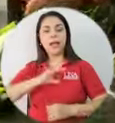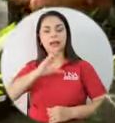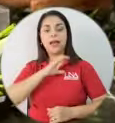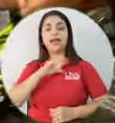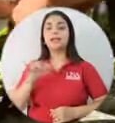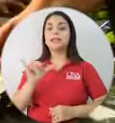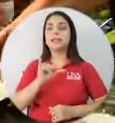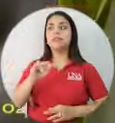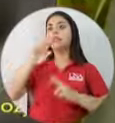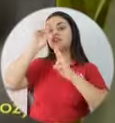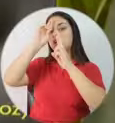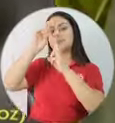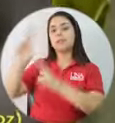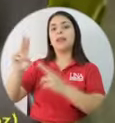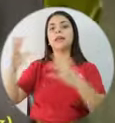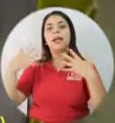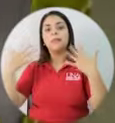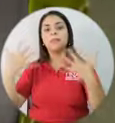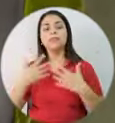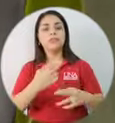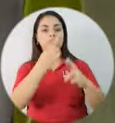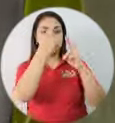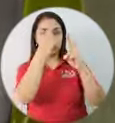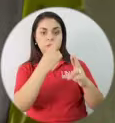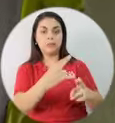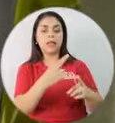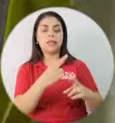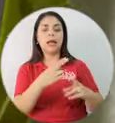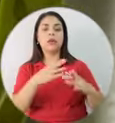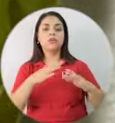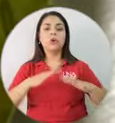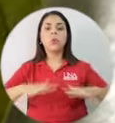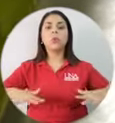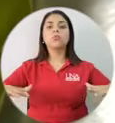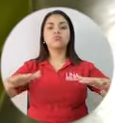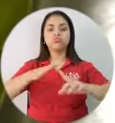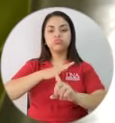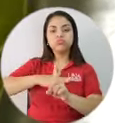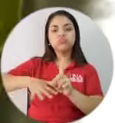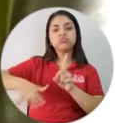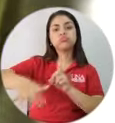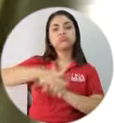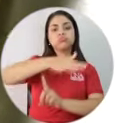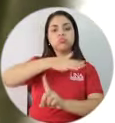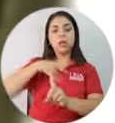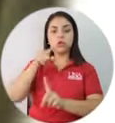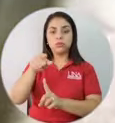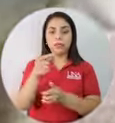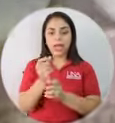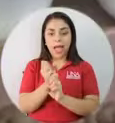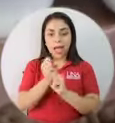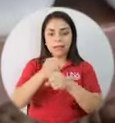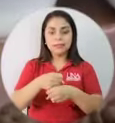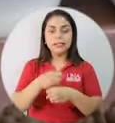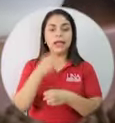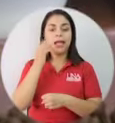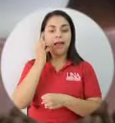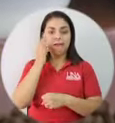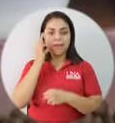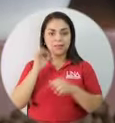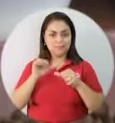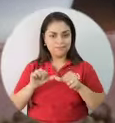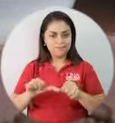calidad, pero que aparte de eso respeta el medio ambiente y respeta las condiciones del entorno en el que usted produce o